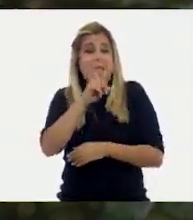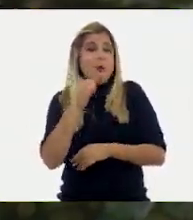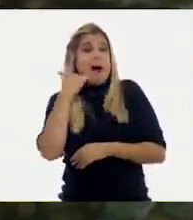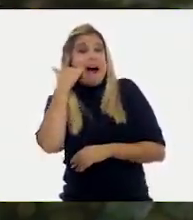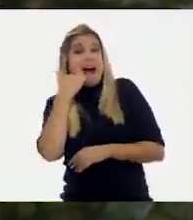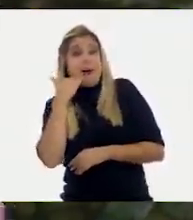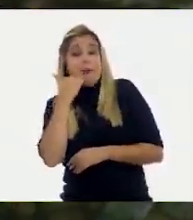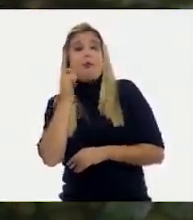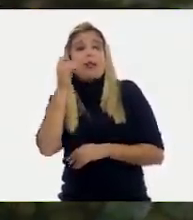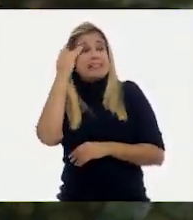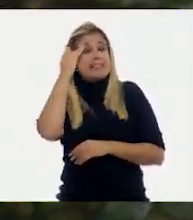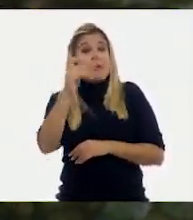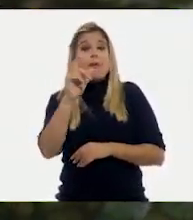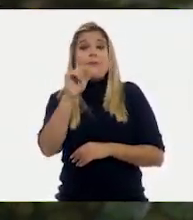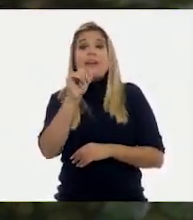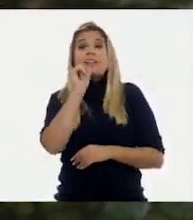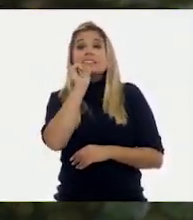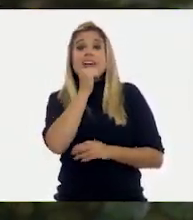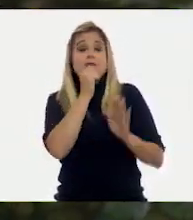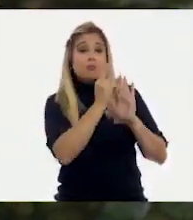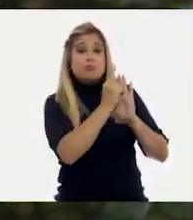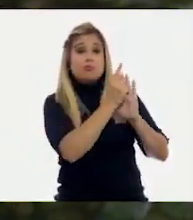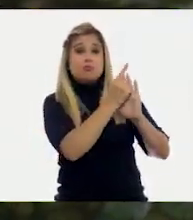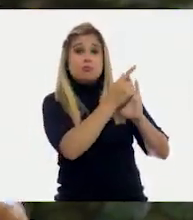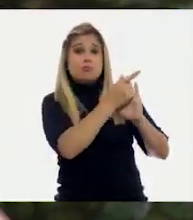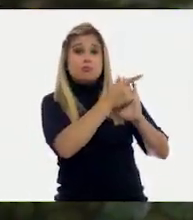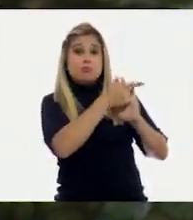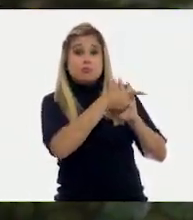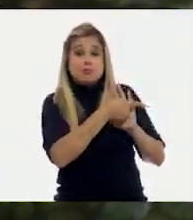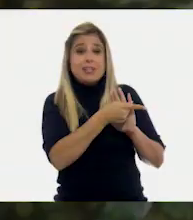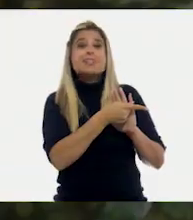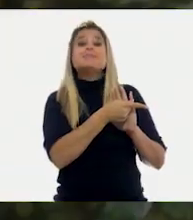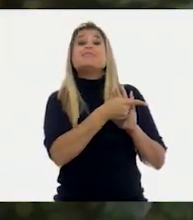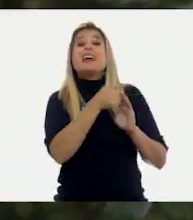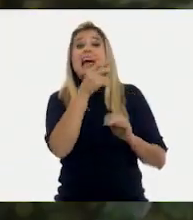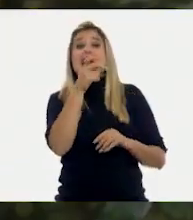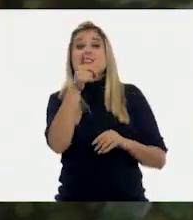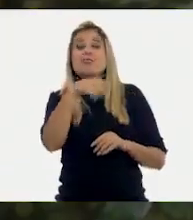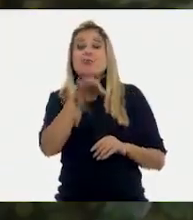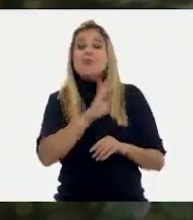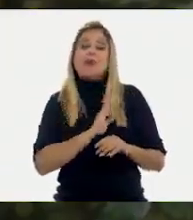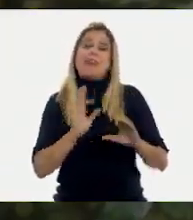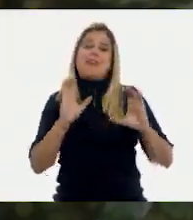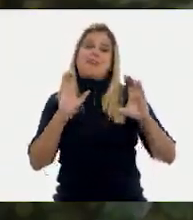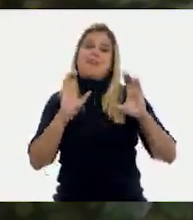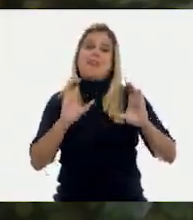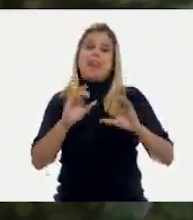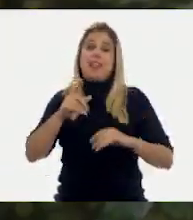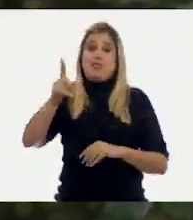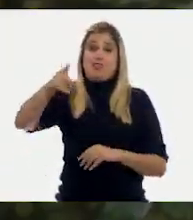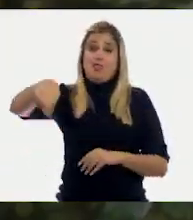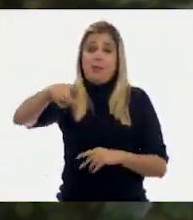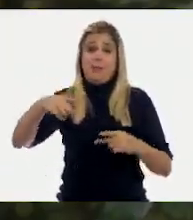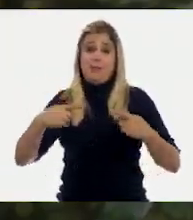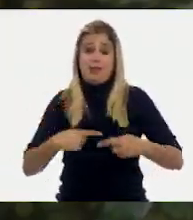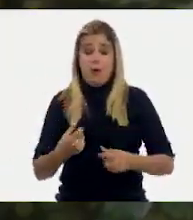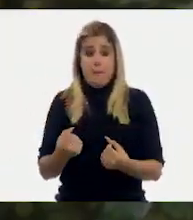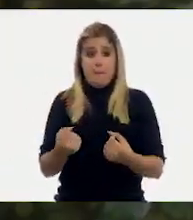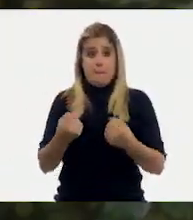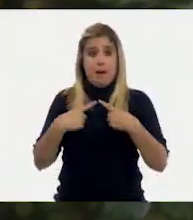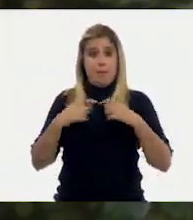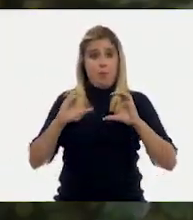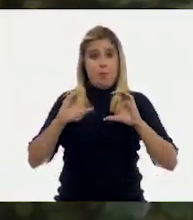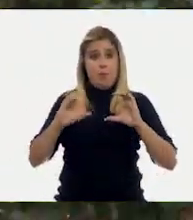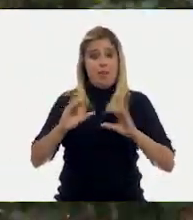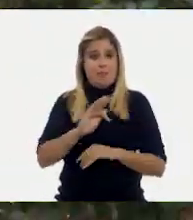jabón durante 20 segundos. Así te proteges tú y proteges a todas las personas que